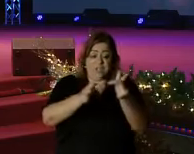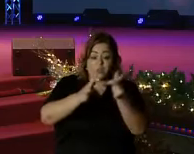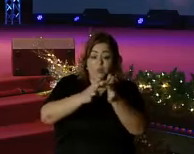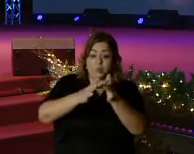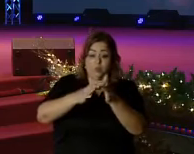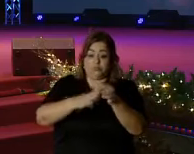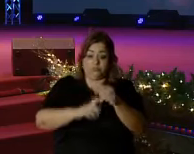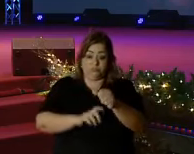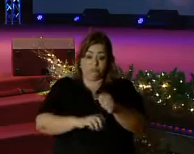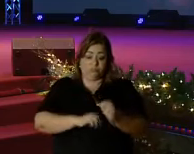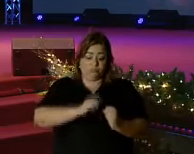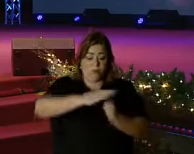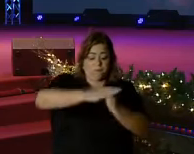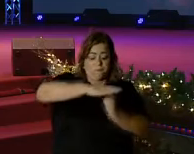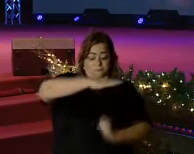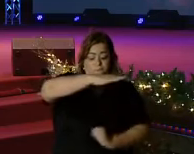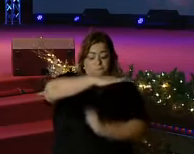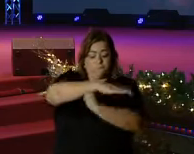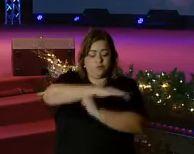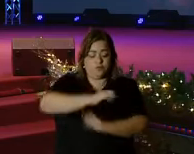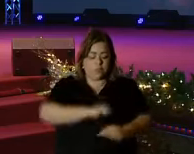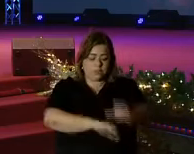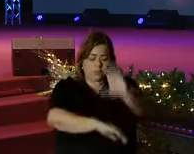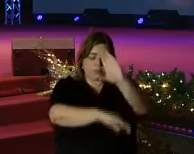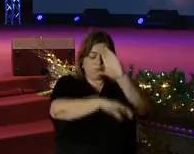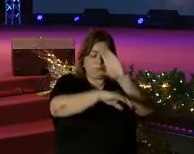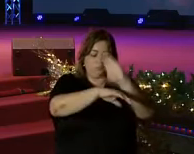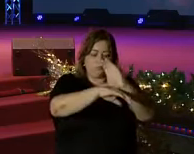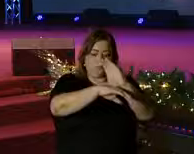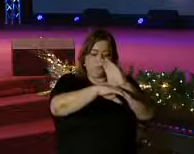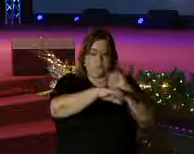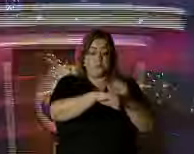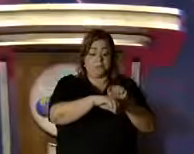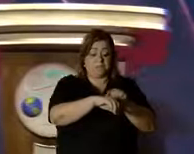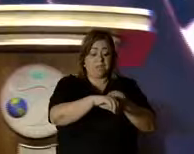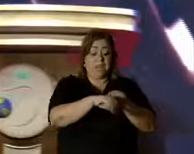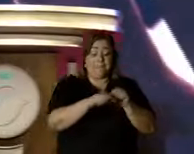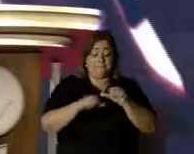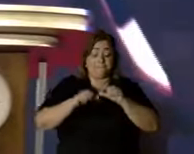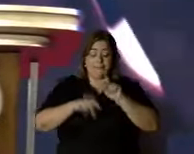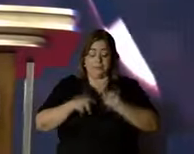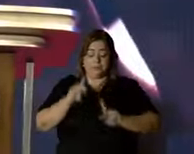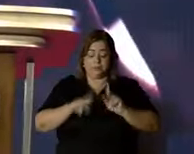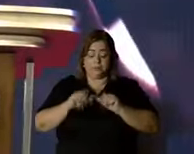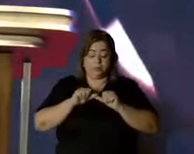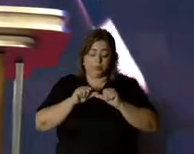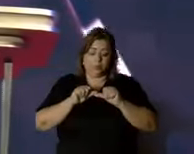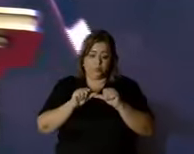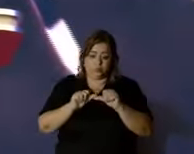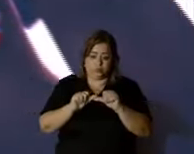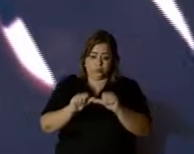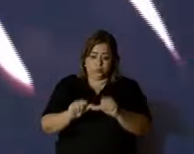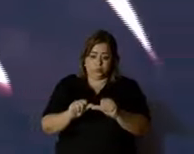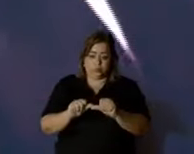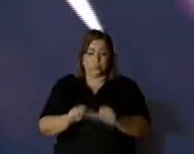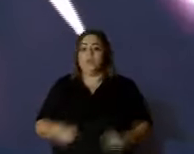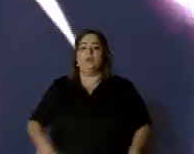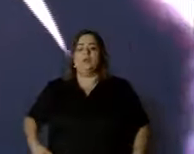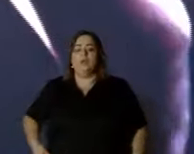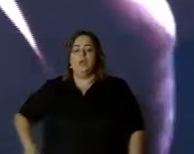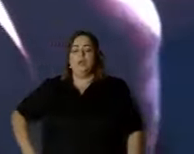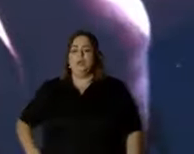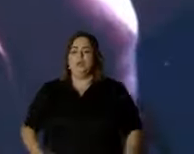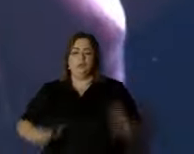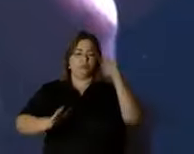Y que son muros y antemuros, aleluya. Son los que van a conquistar. Así que esa es la